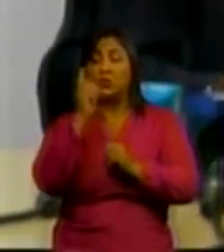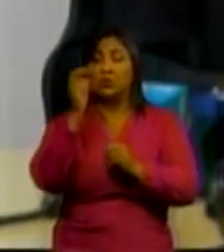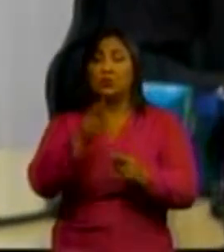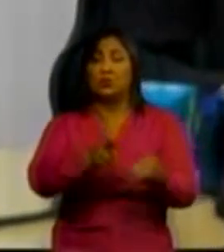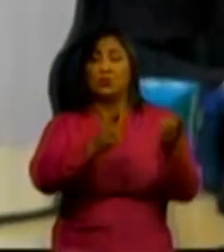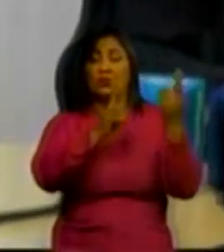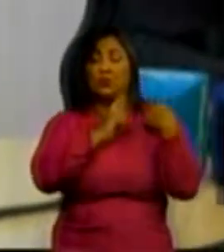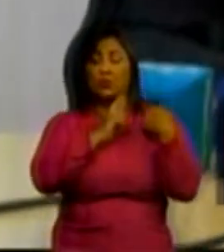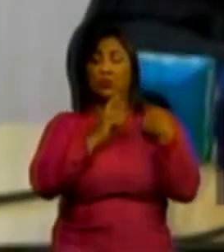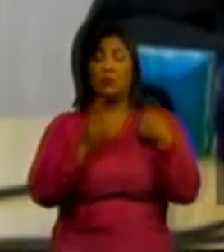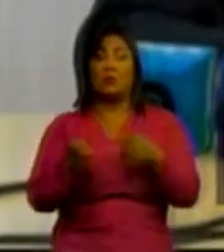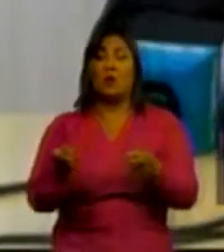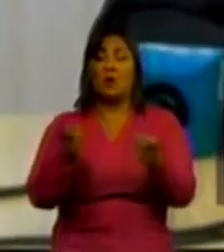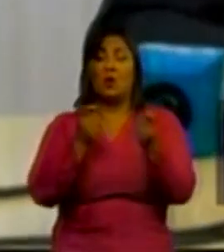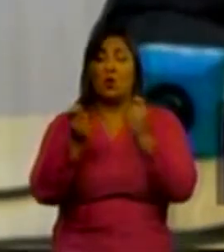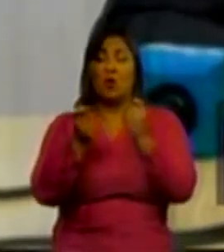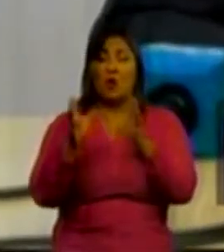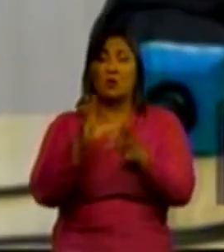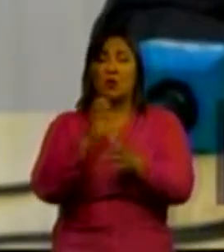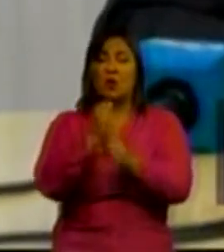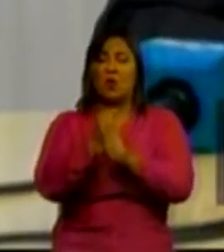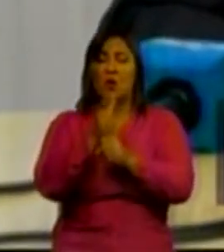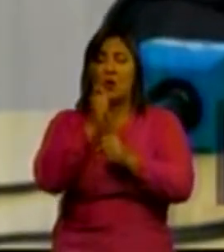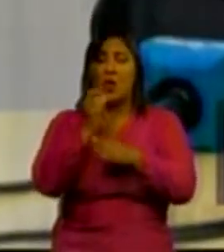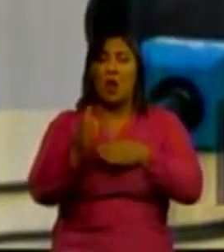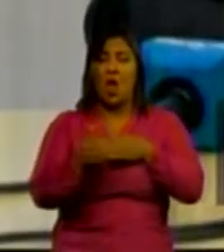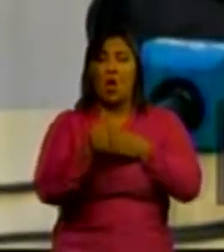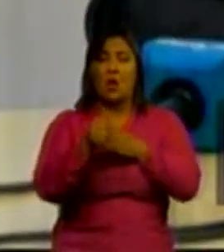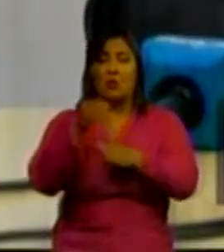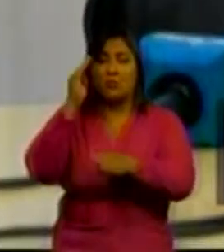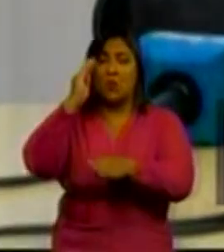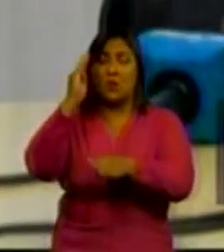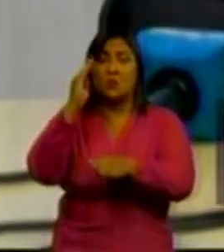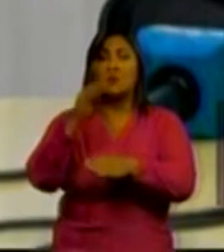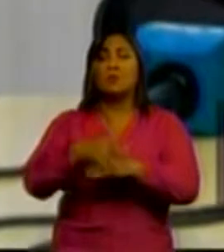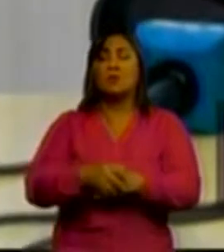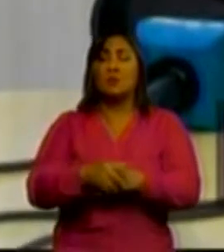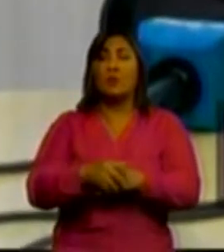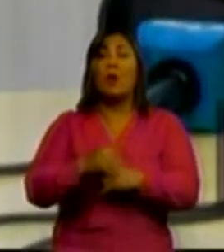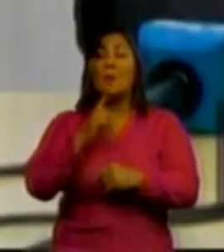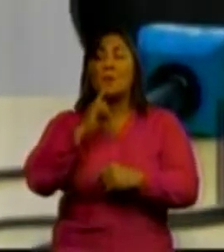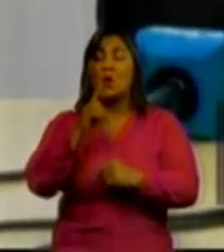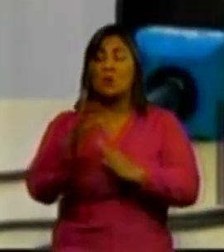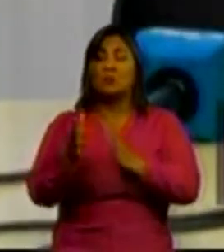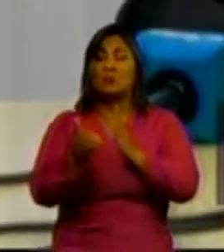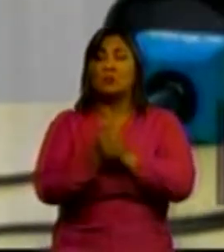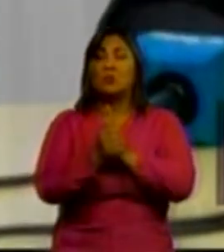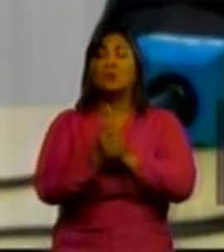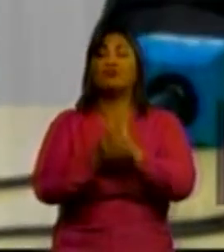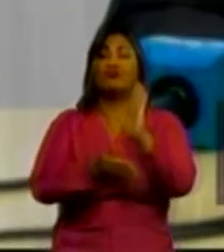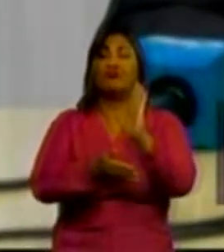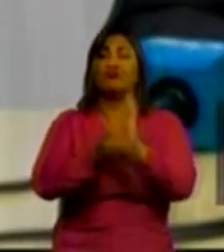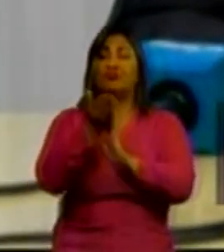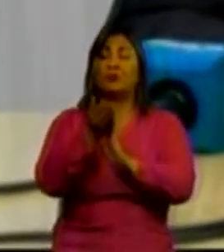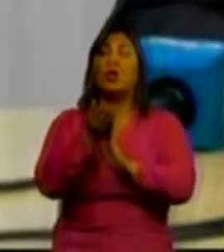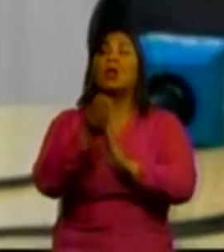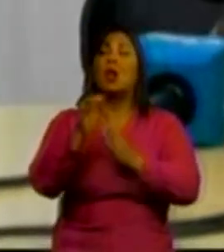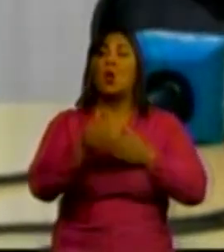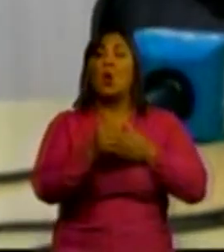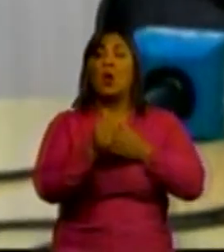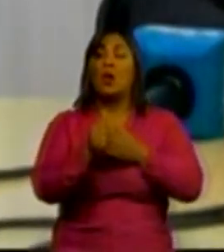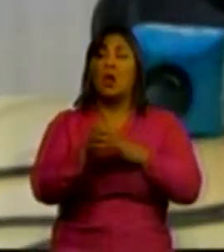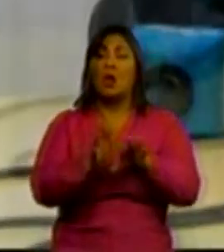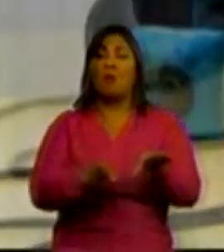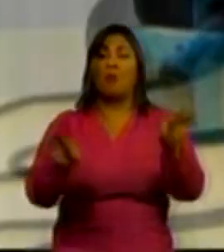mantener el control y la seguridad? Son los guías penitenciarios. Por lo tanto, la capacitación, el incremento de los guías penitenciarios